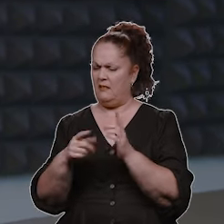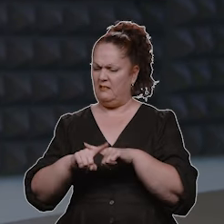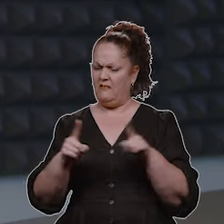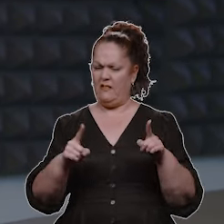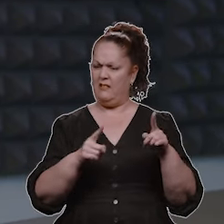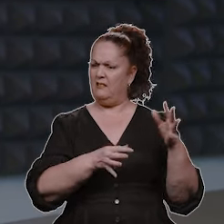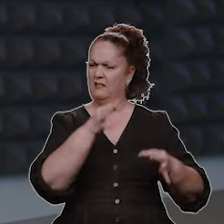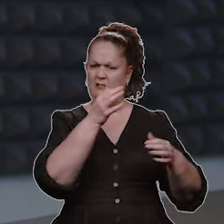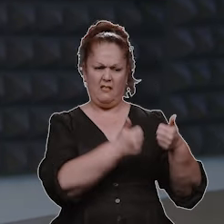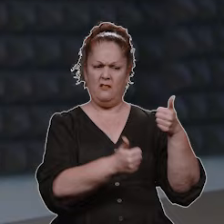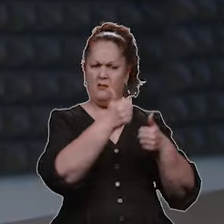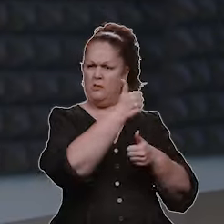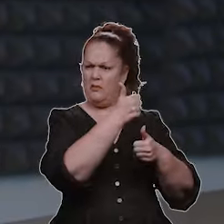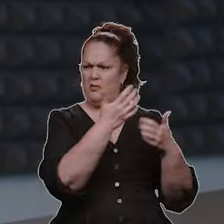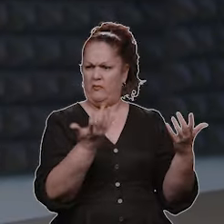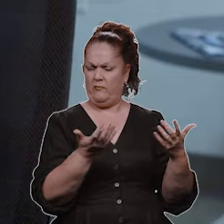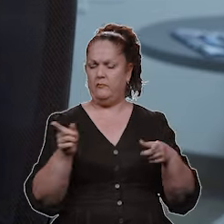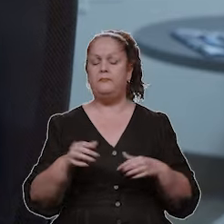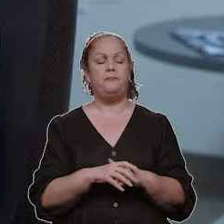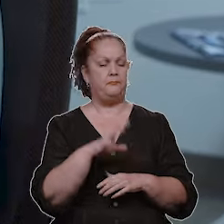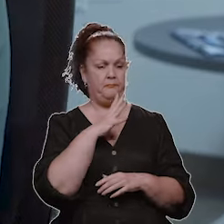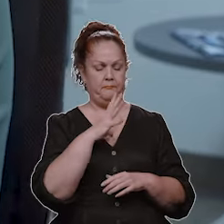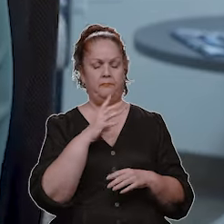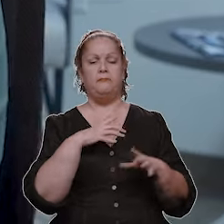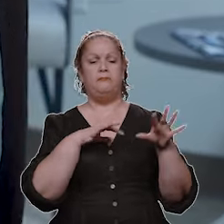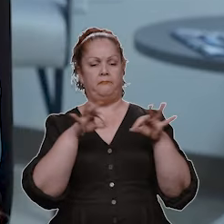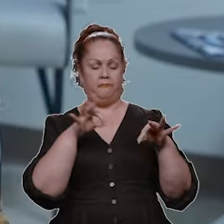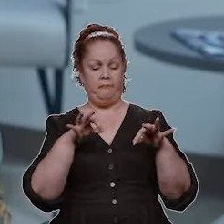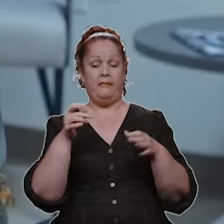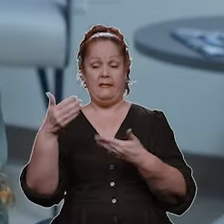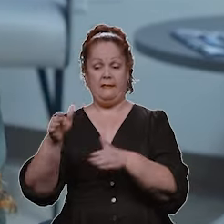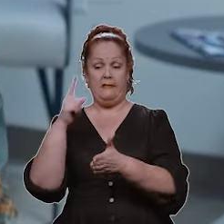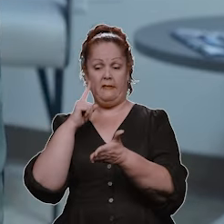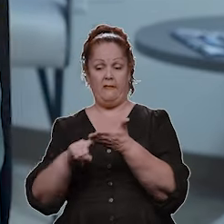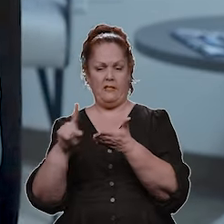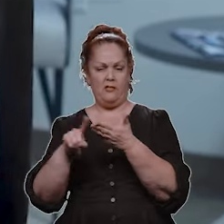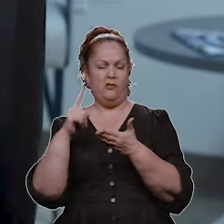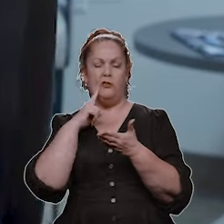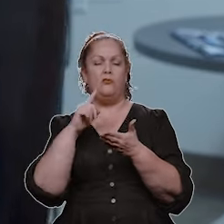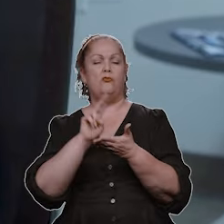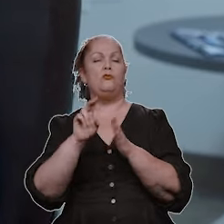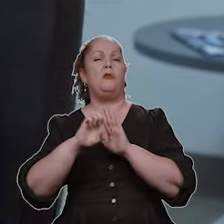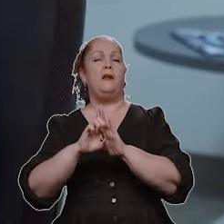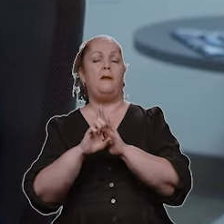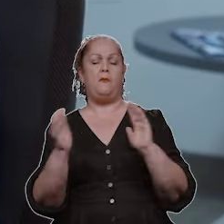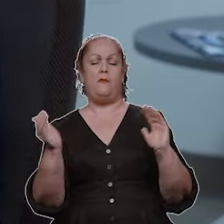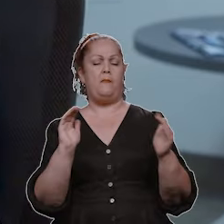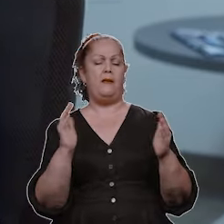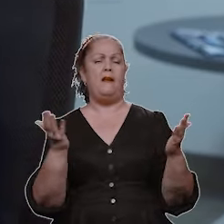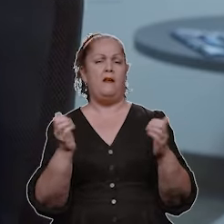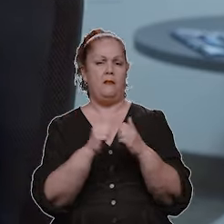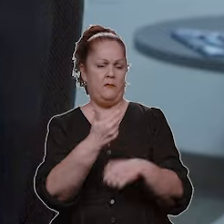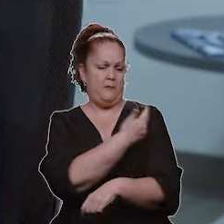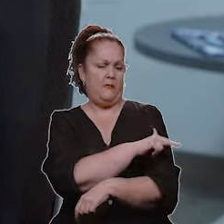distingue de una sala superior del tribunal de primera instancia Muy bien pues para definir una sala de investigaciones siempre me gusta utilizar la comparación con una sala